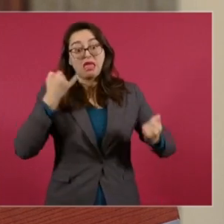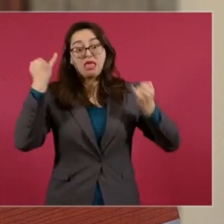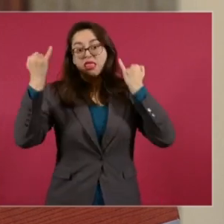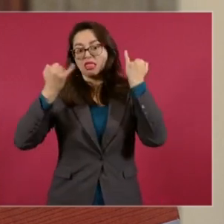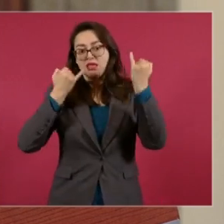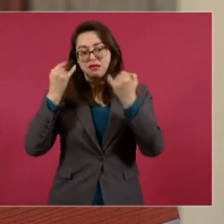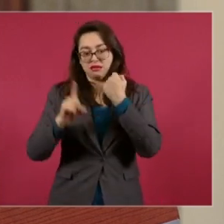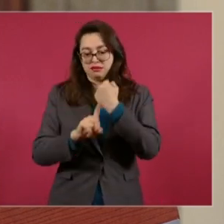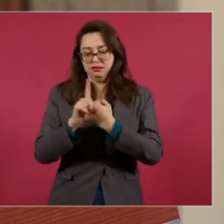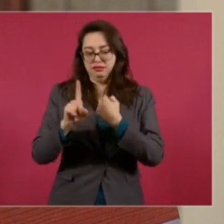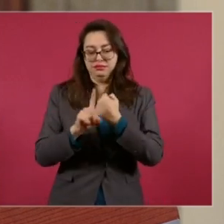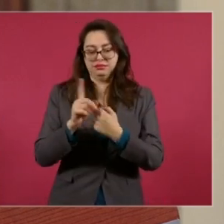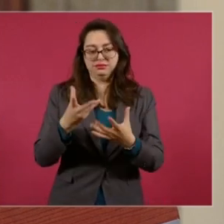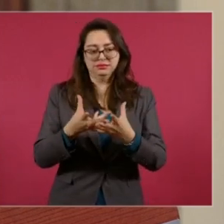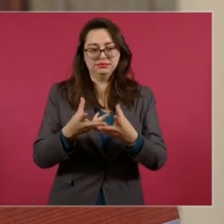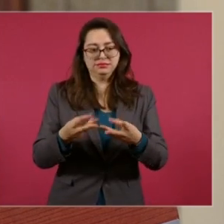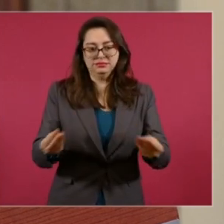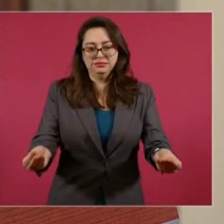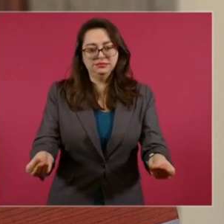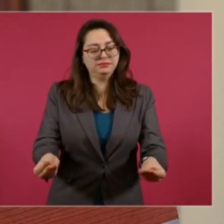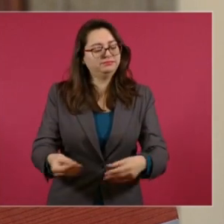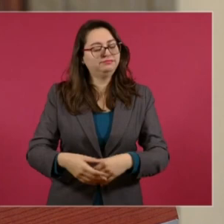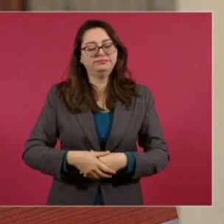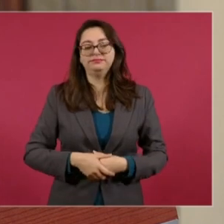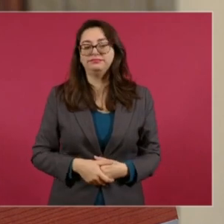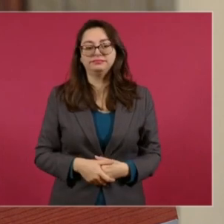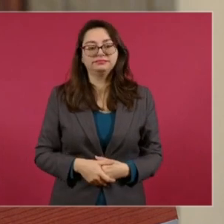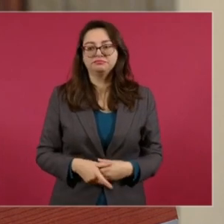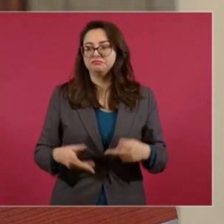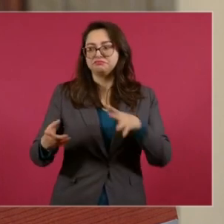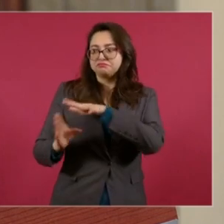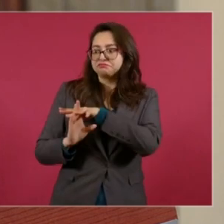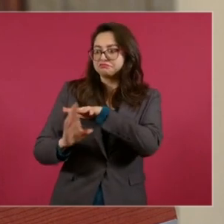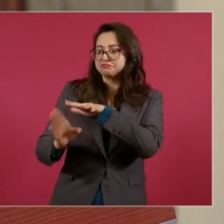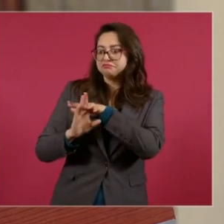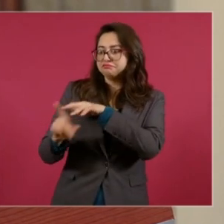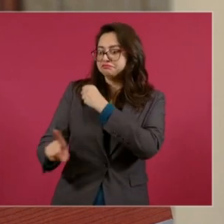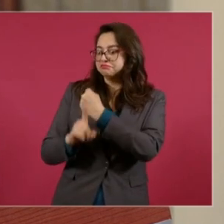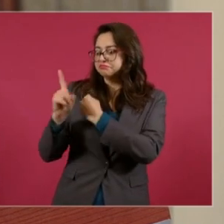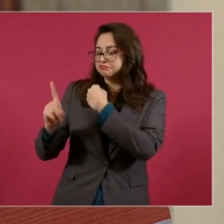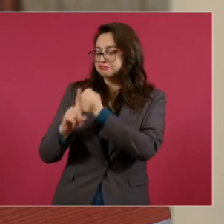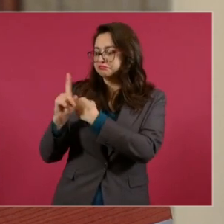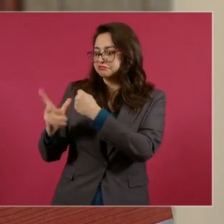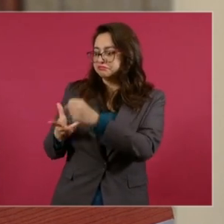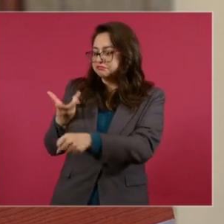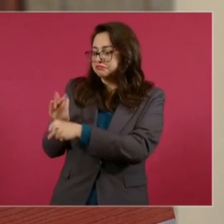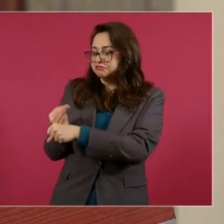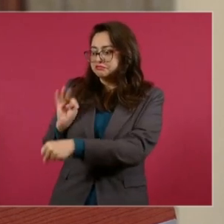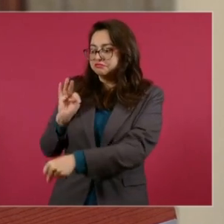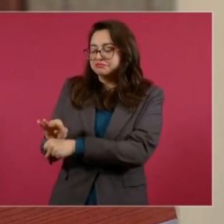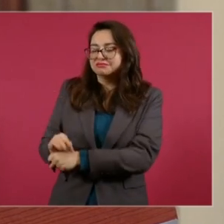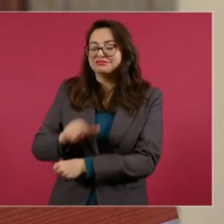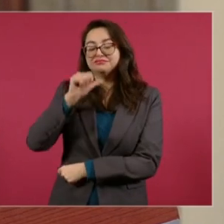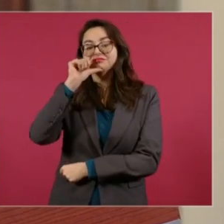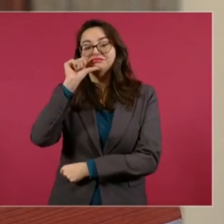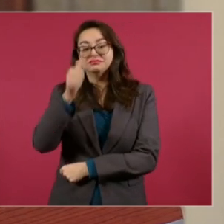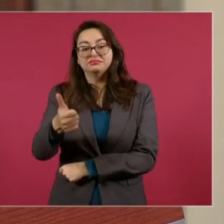ni las causas de la migración, no resuelve el problema, es pura propaganda política electoral.